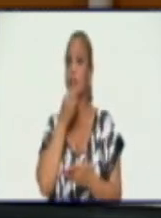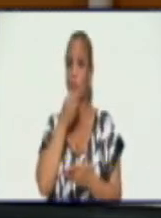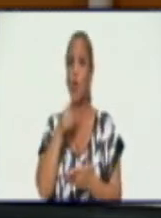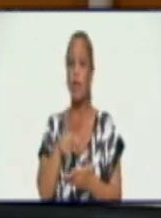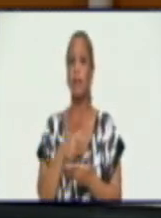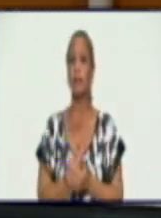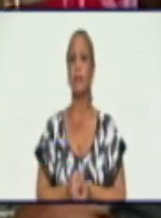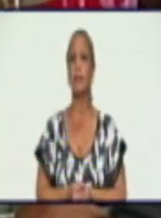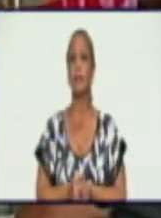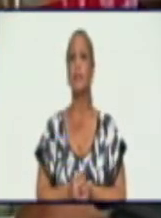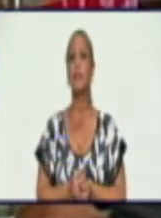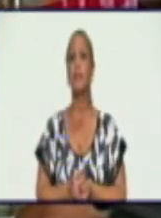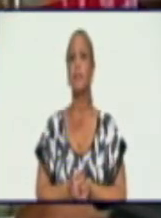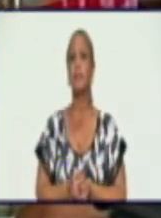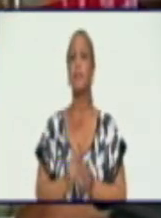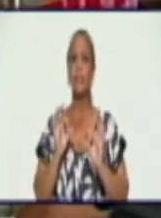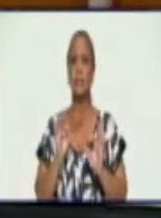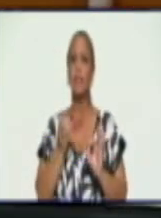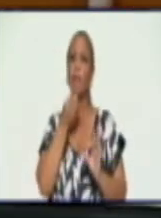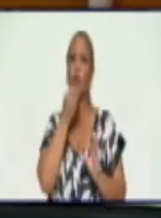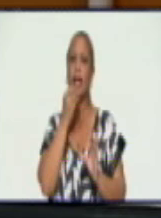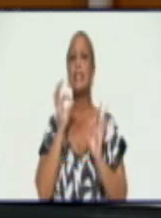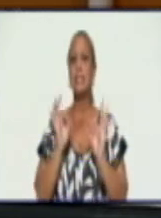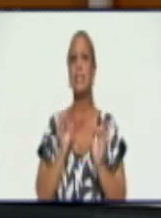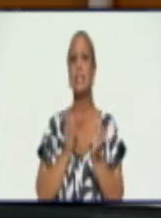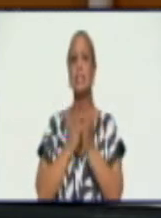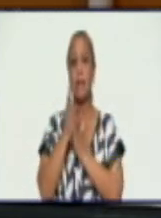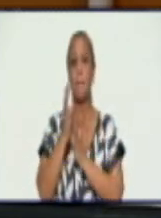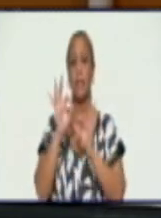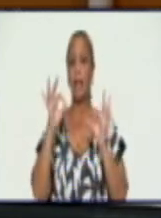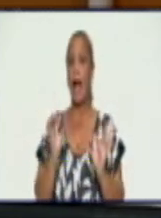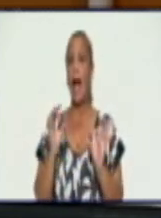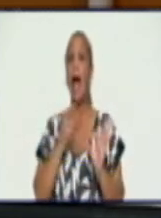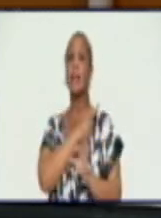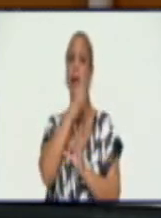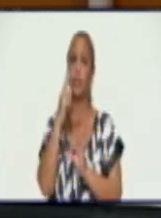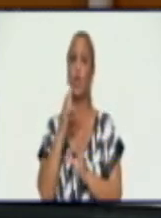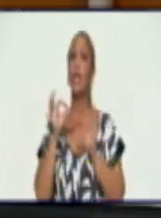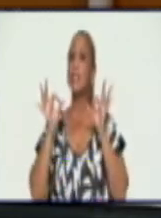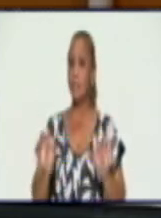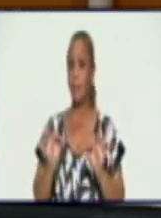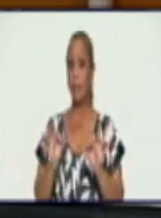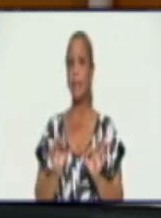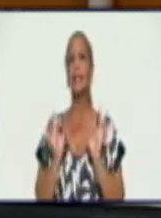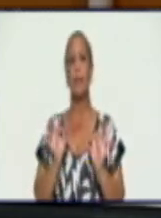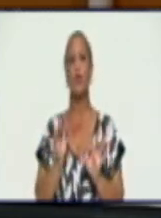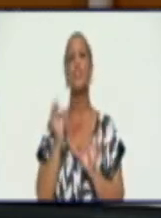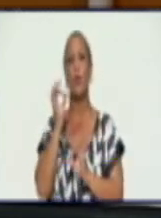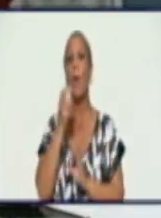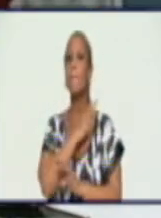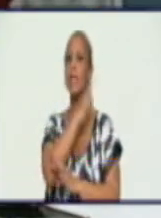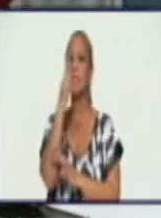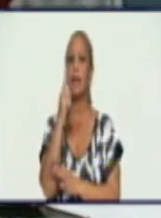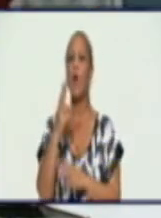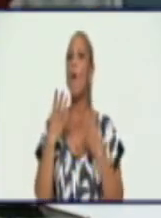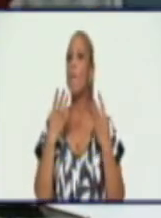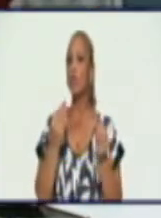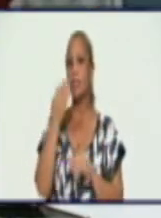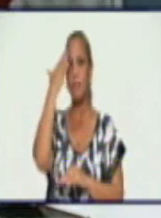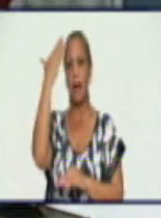y como se podrá siempre entonces hasta la victoria siempre y estamos seguros que venceremos muchísimas gracias